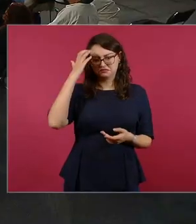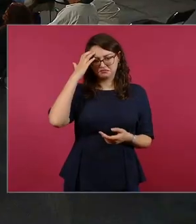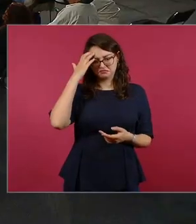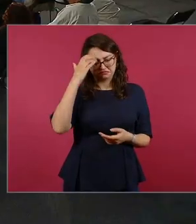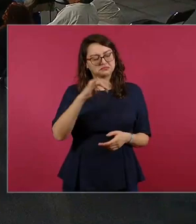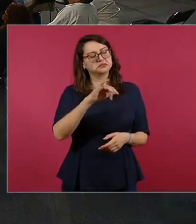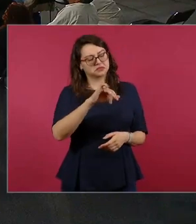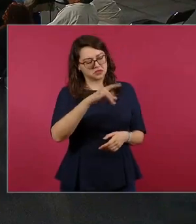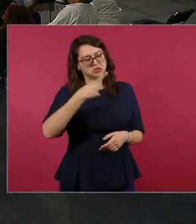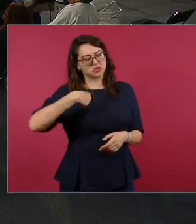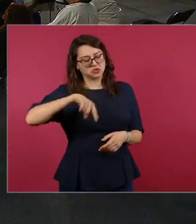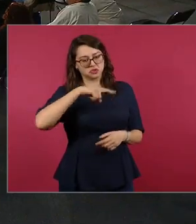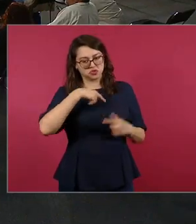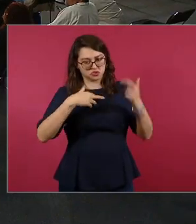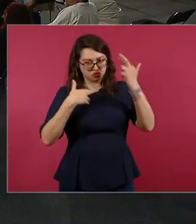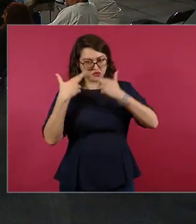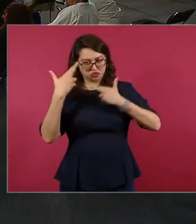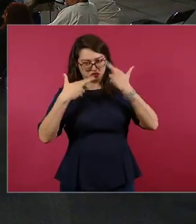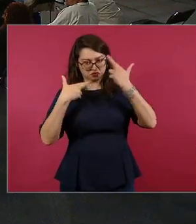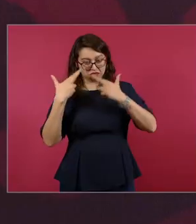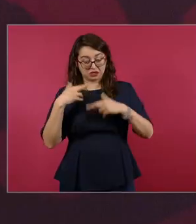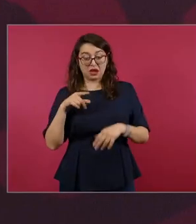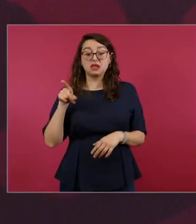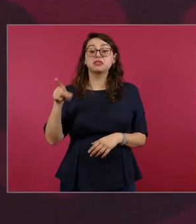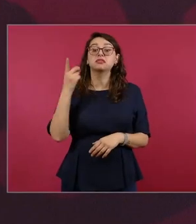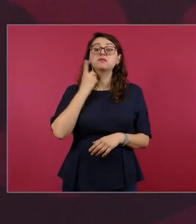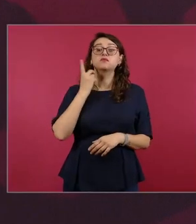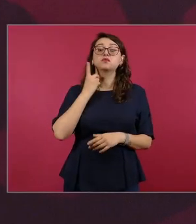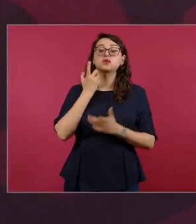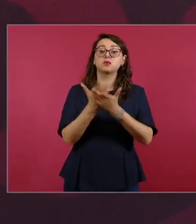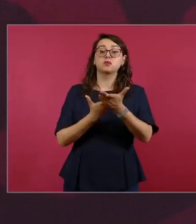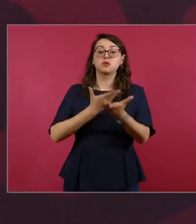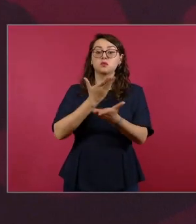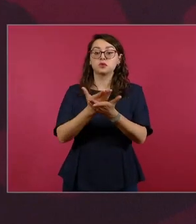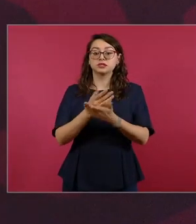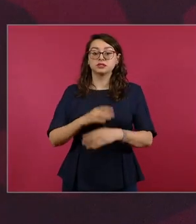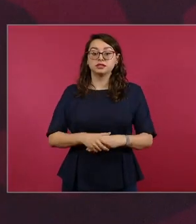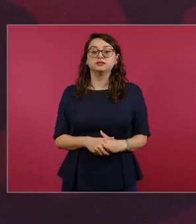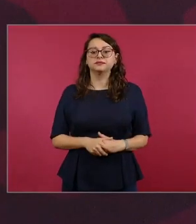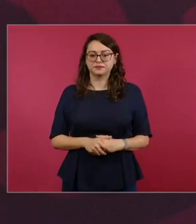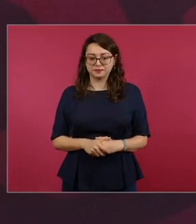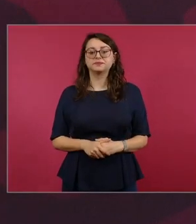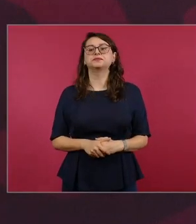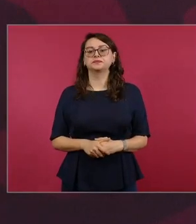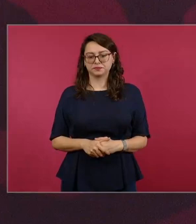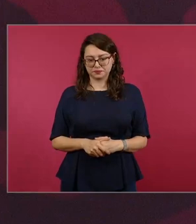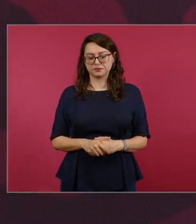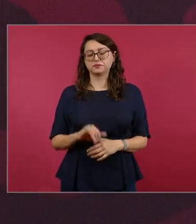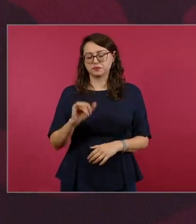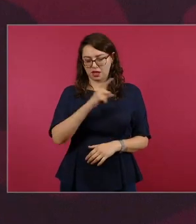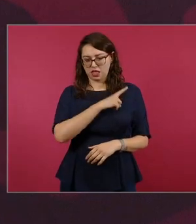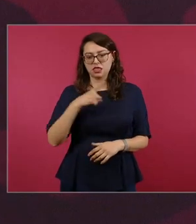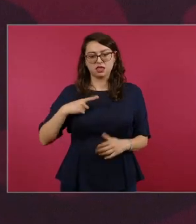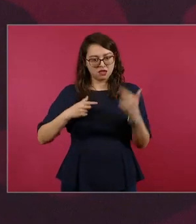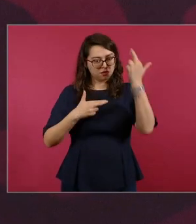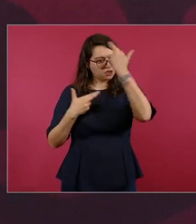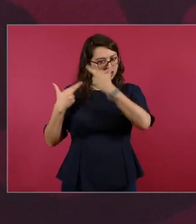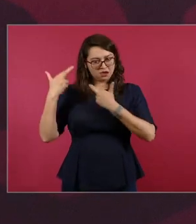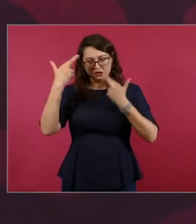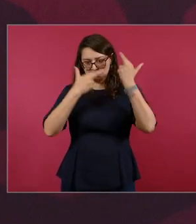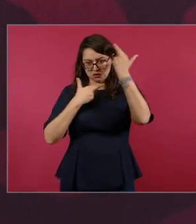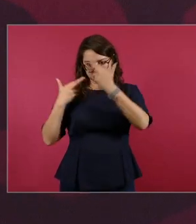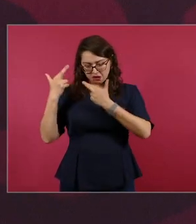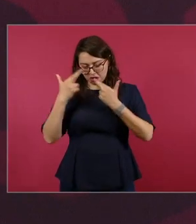Lo vamos a ver Y lo de la propuesta del diputado Robles Sí, que se analice y que se